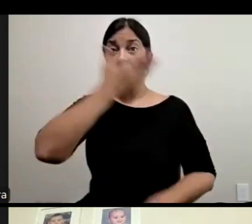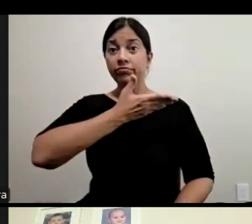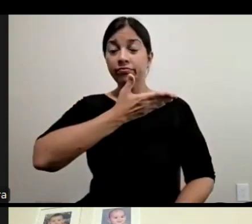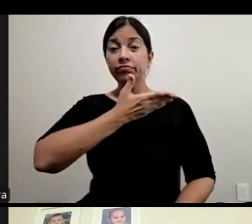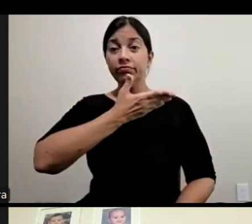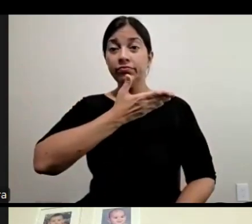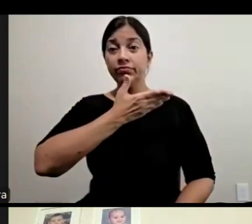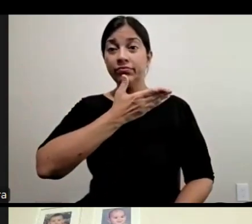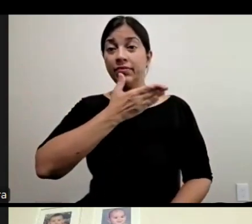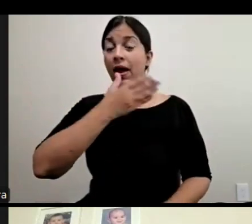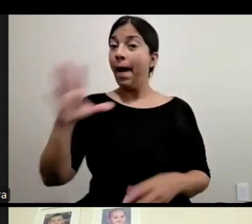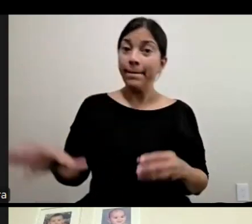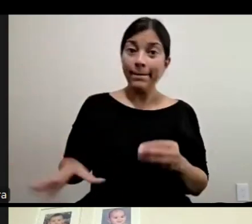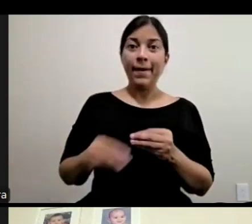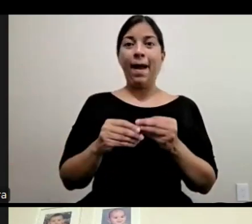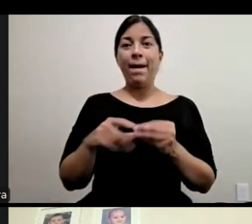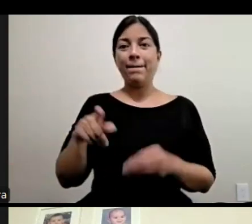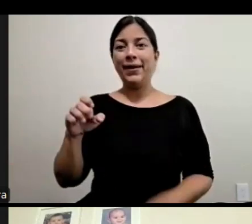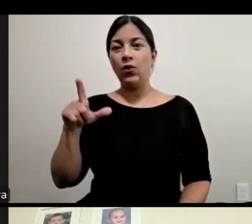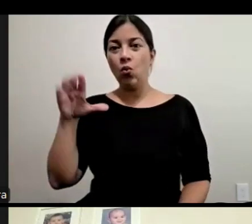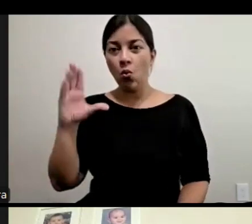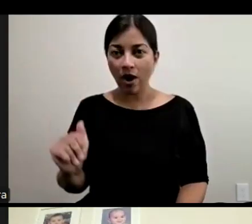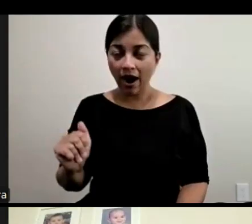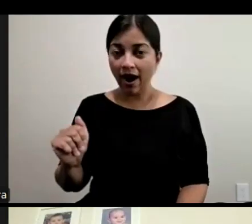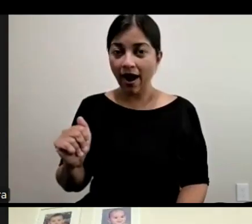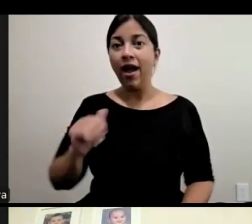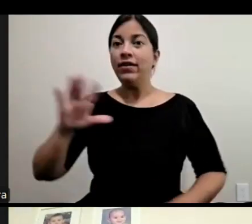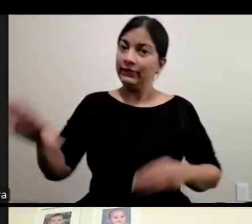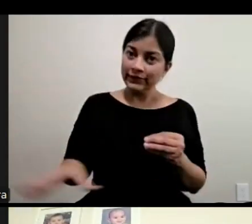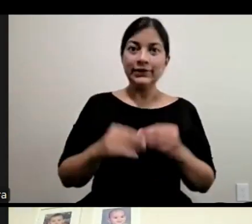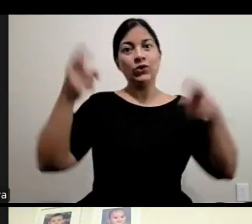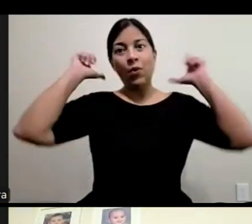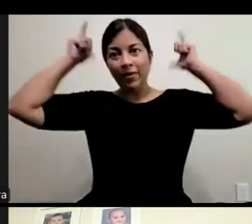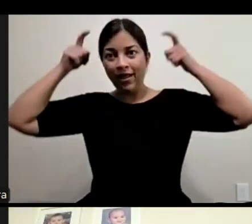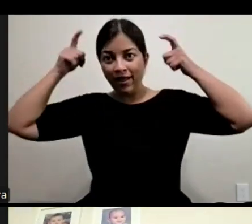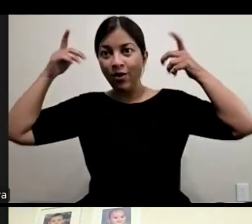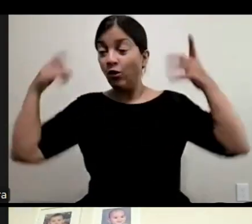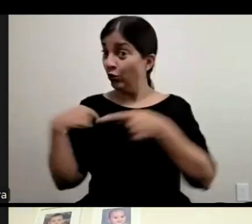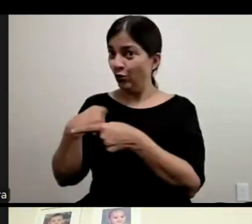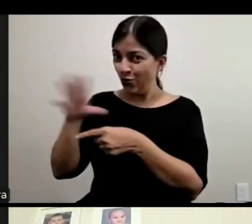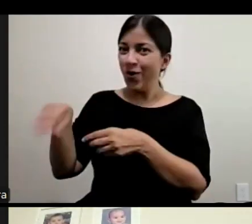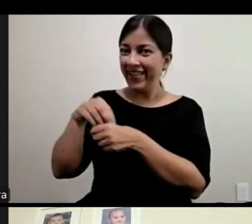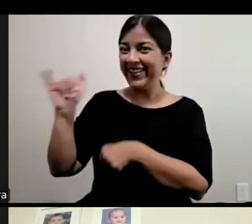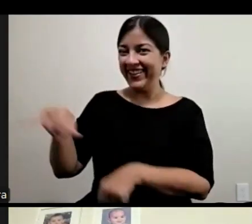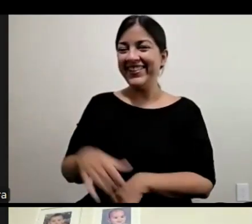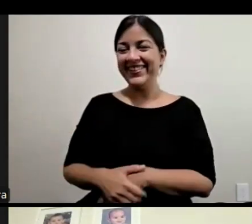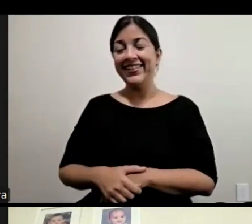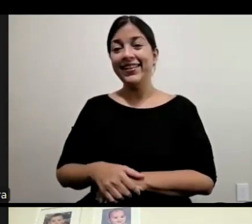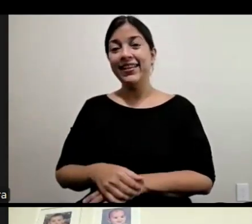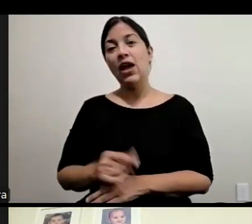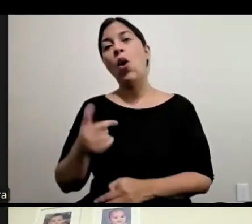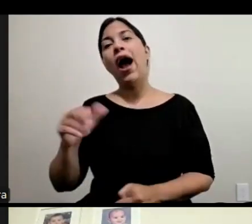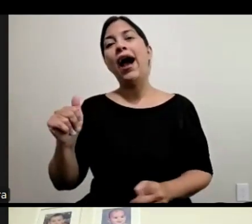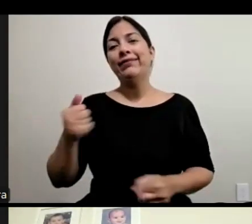la peluca, más las plumas, más el sombrero, más sí, todo. Estabas ahí adentro. El andamio, es un